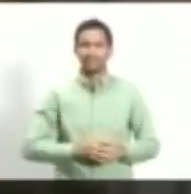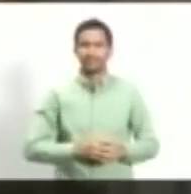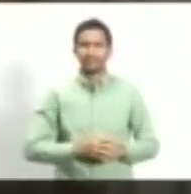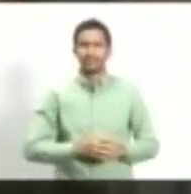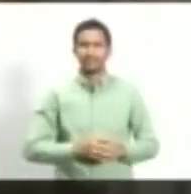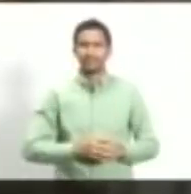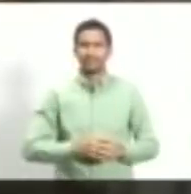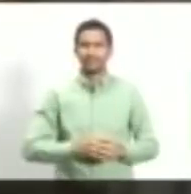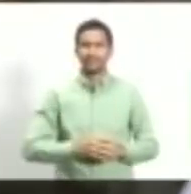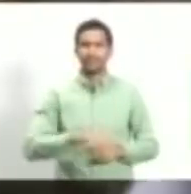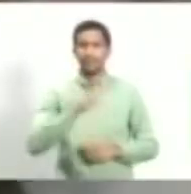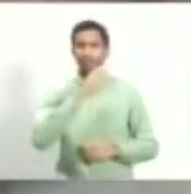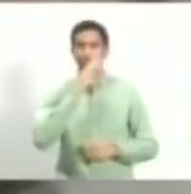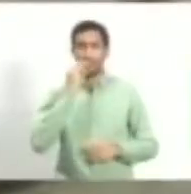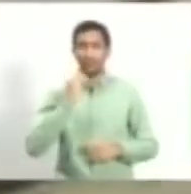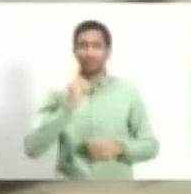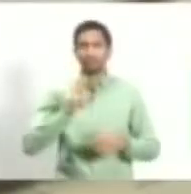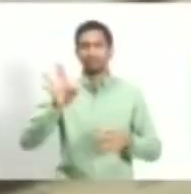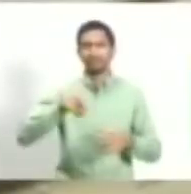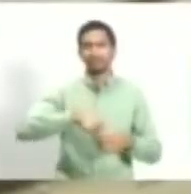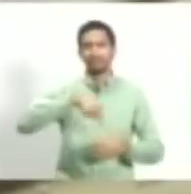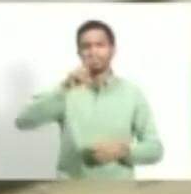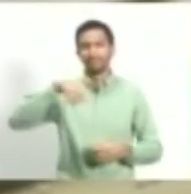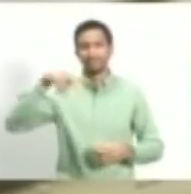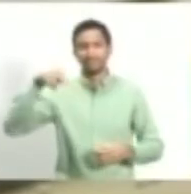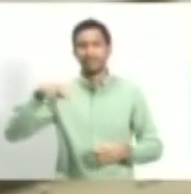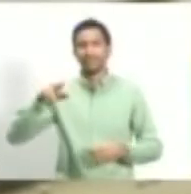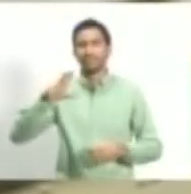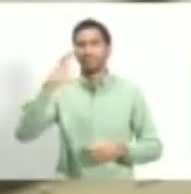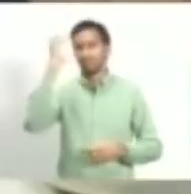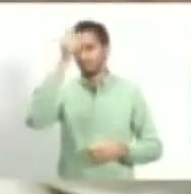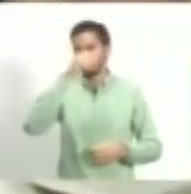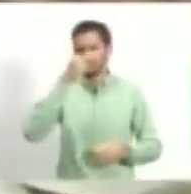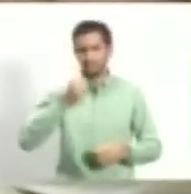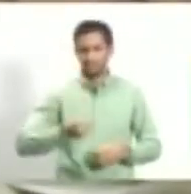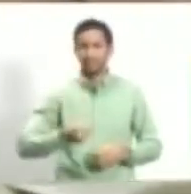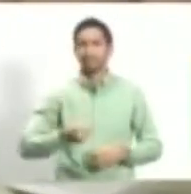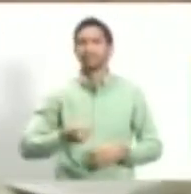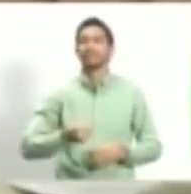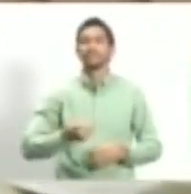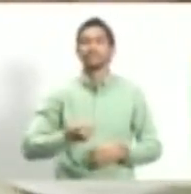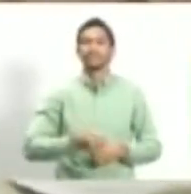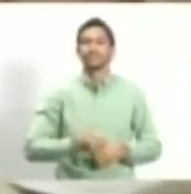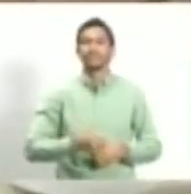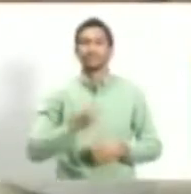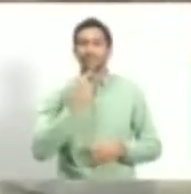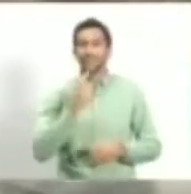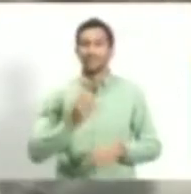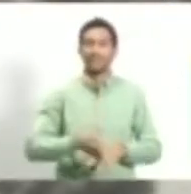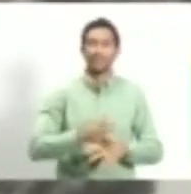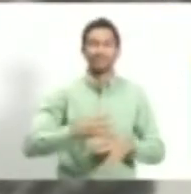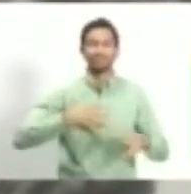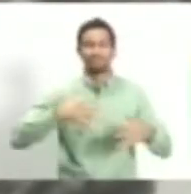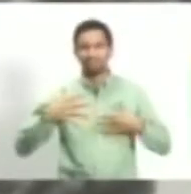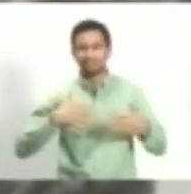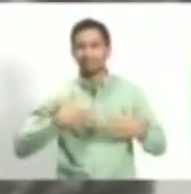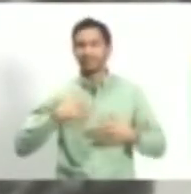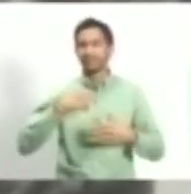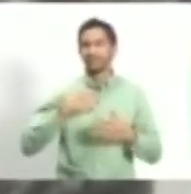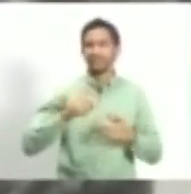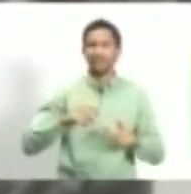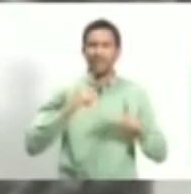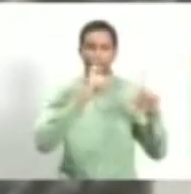William Kentridge, el pintor de 62 años surafricano conocido por sus pinturas, películas animadas, esculturas y fotografías,